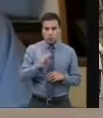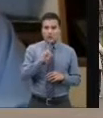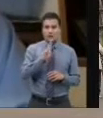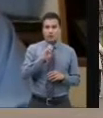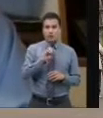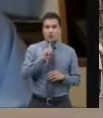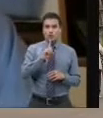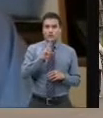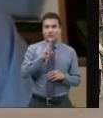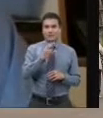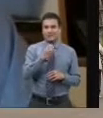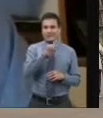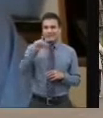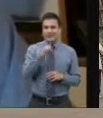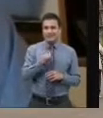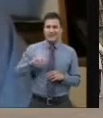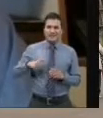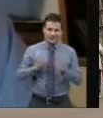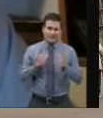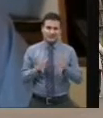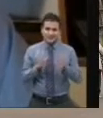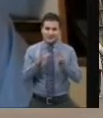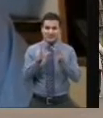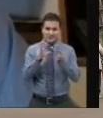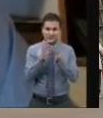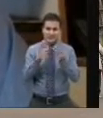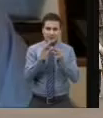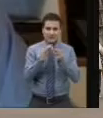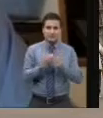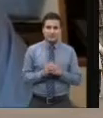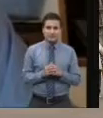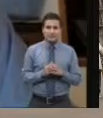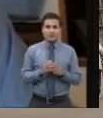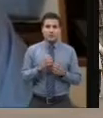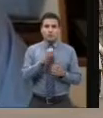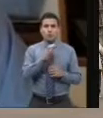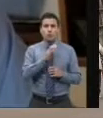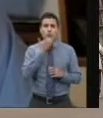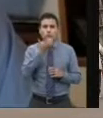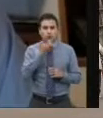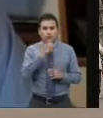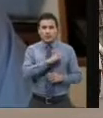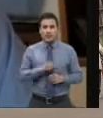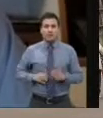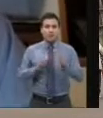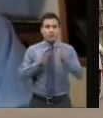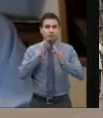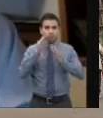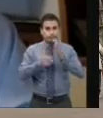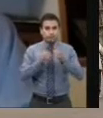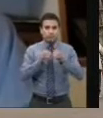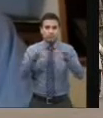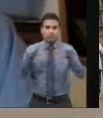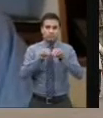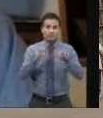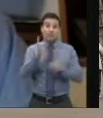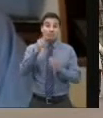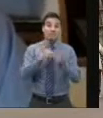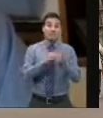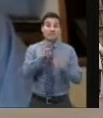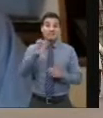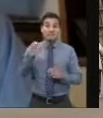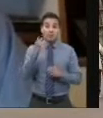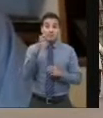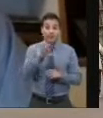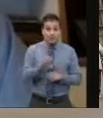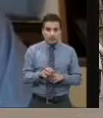vimos que también lo realizó durante toda la campaña, más de 1,300 mensajes, más los